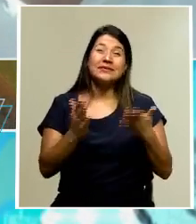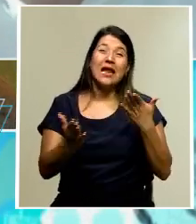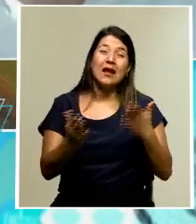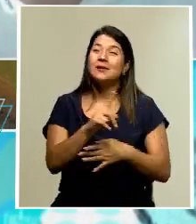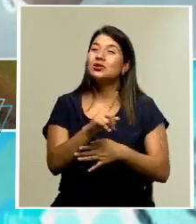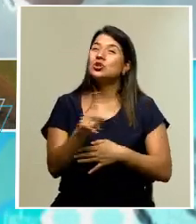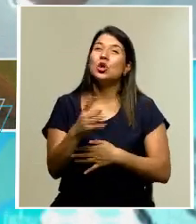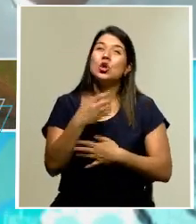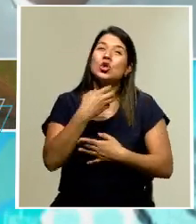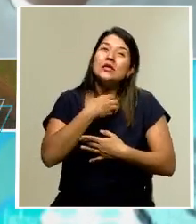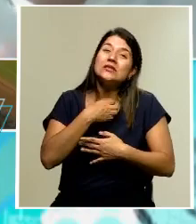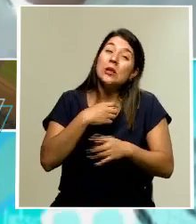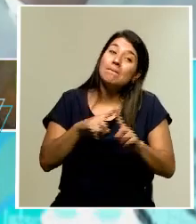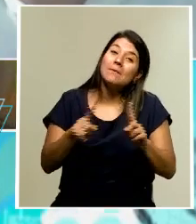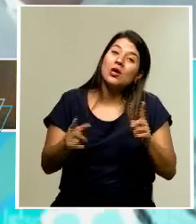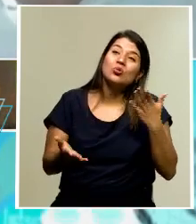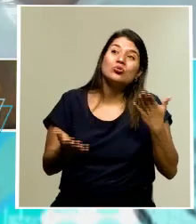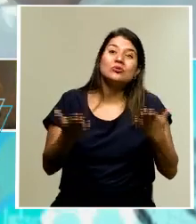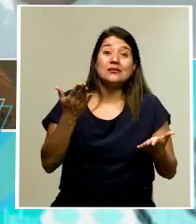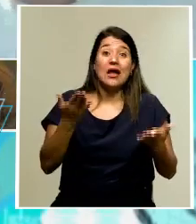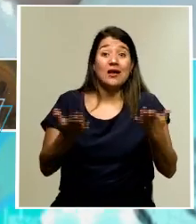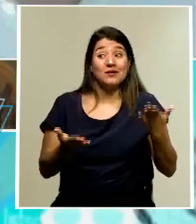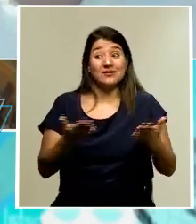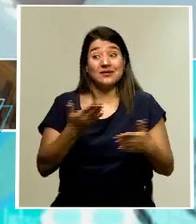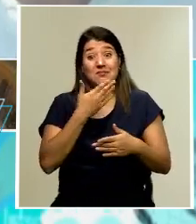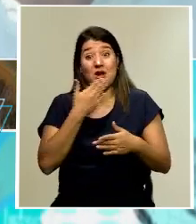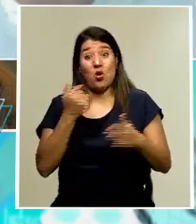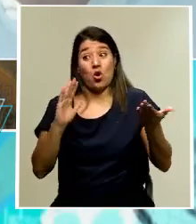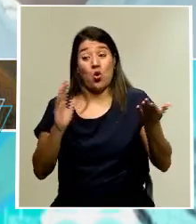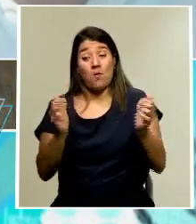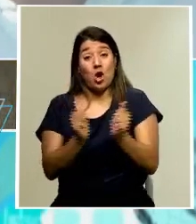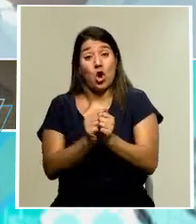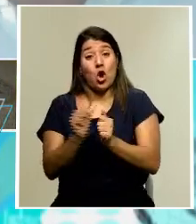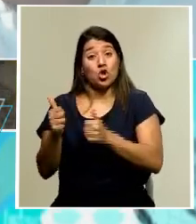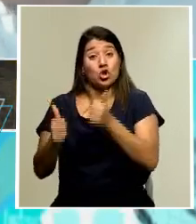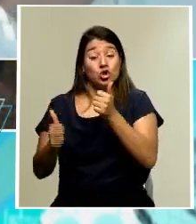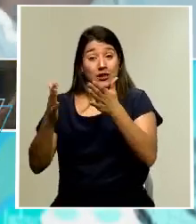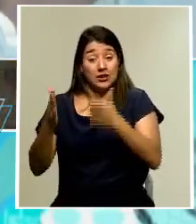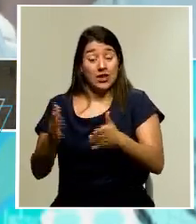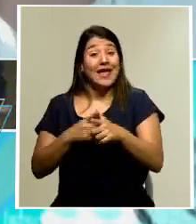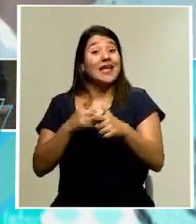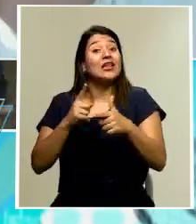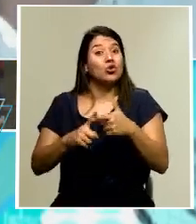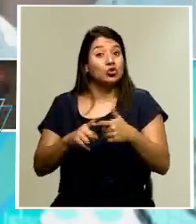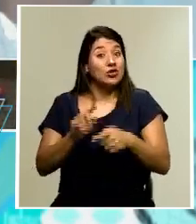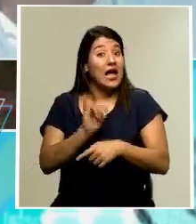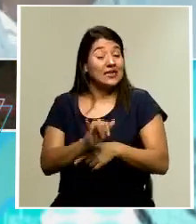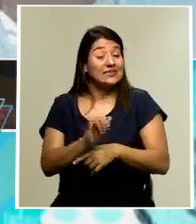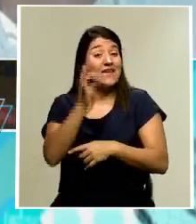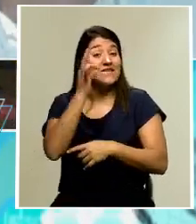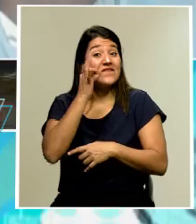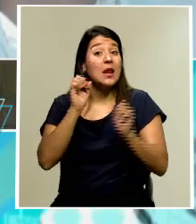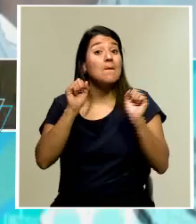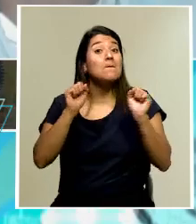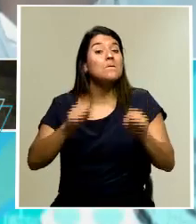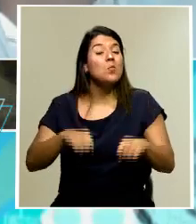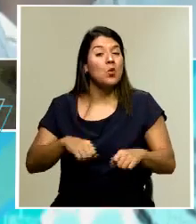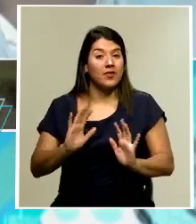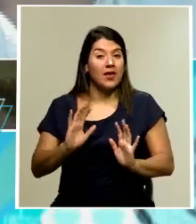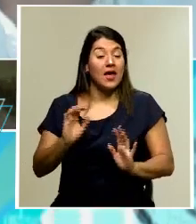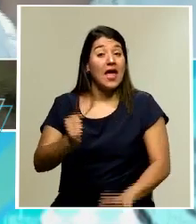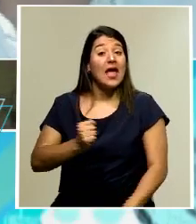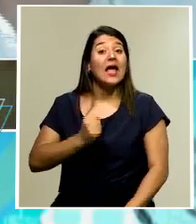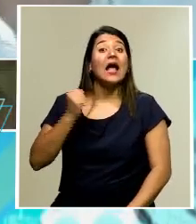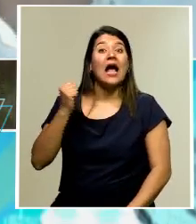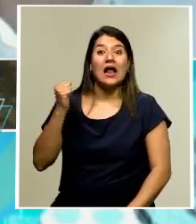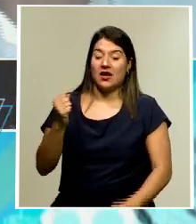por lo menos el menos malo frente a otras opciones, don José María Figueres podría colarse con alguna